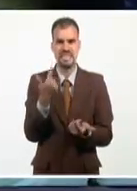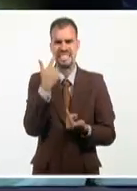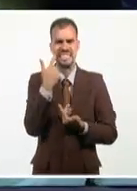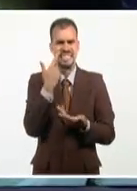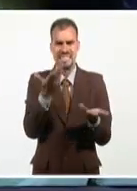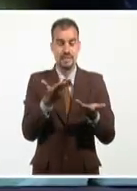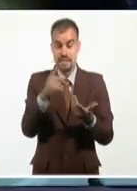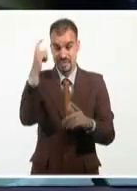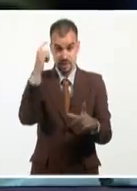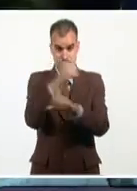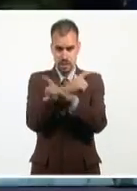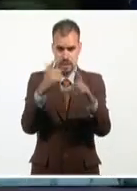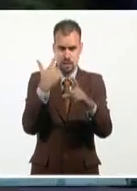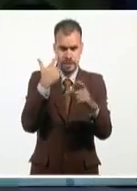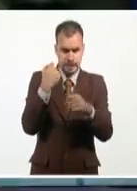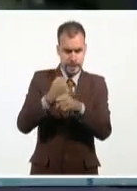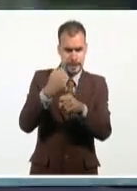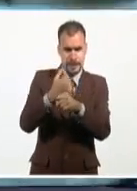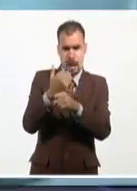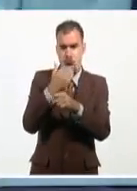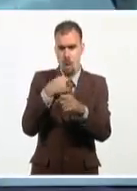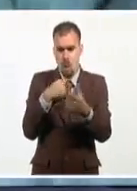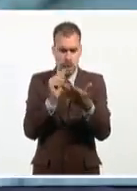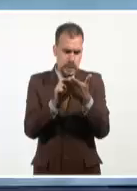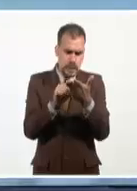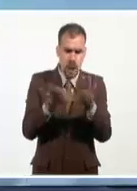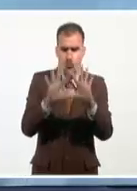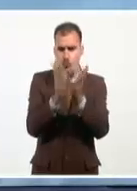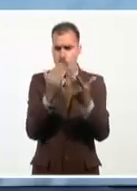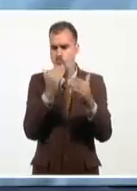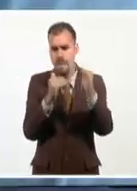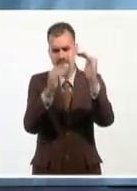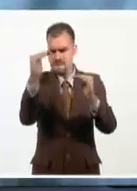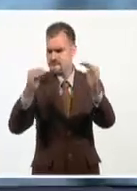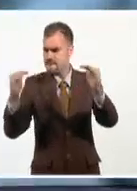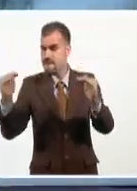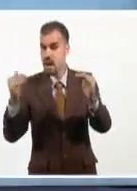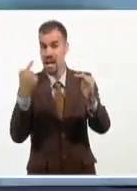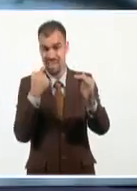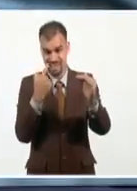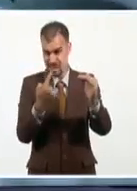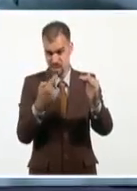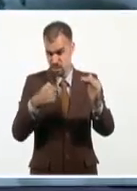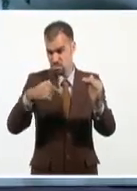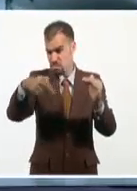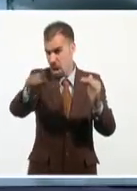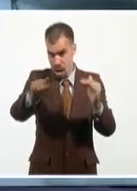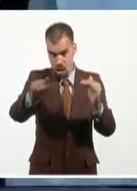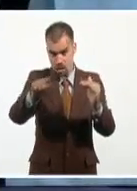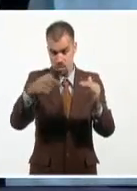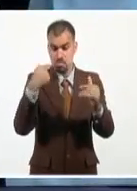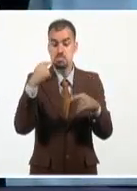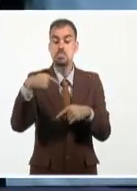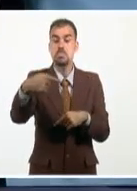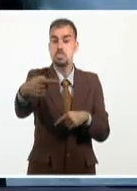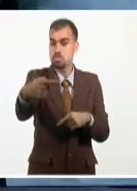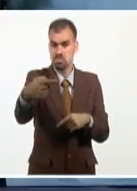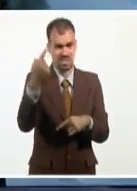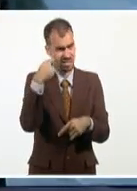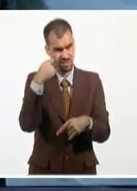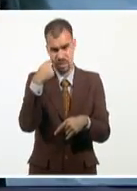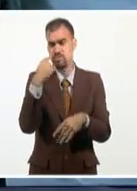de lápiz la tensa situación epidemiológica estiman que la realidad será mucho más compleja, porque las variantes del